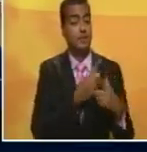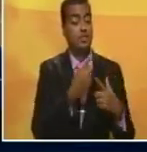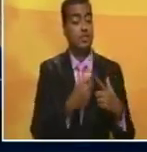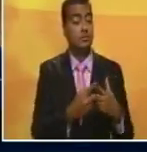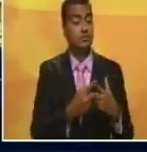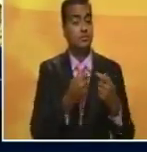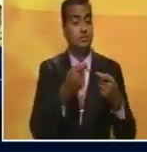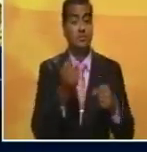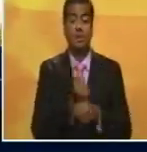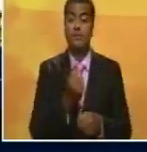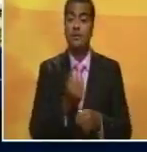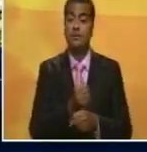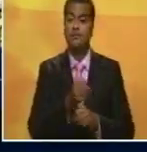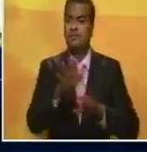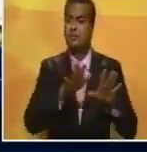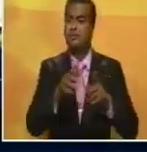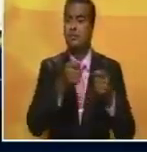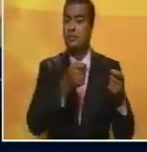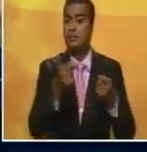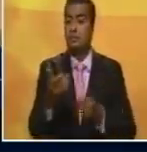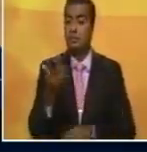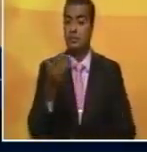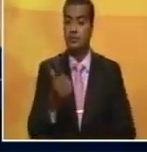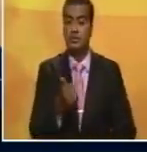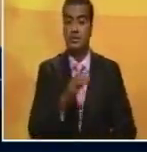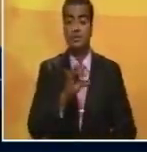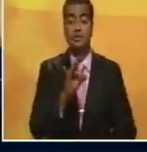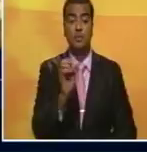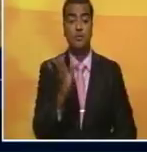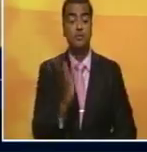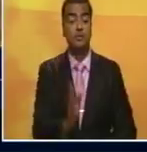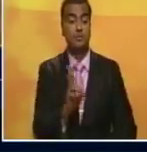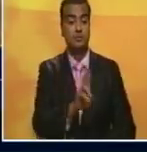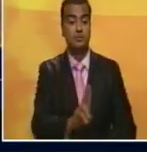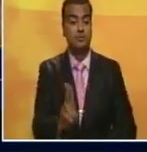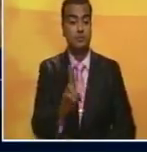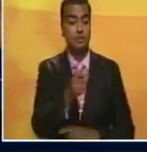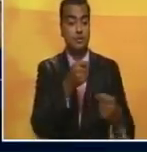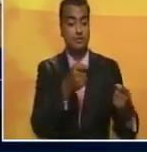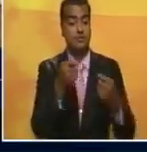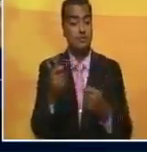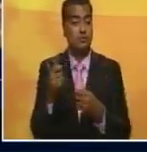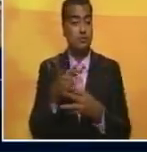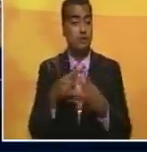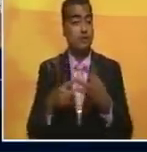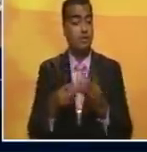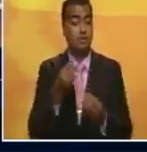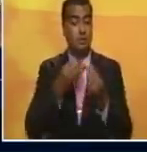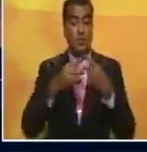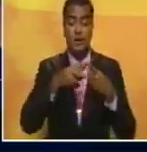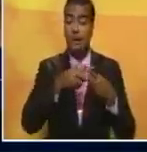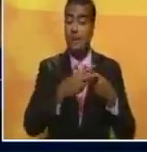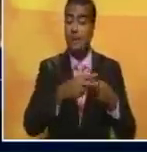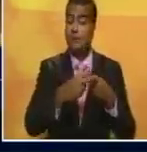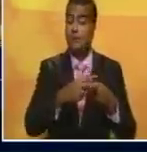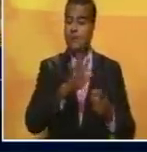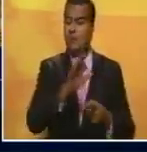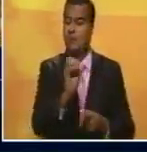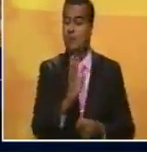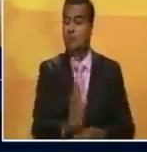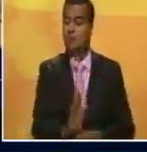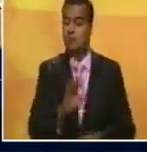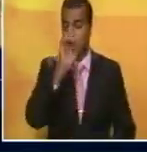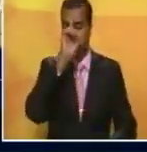serán empleadas para la importación de materia prima. El 18% se utilizará en la importación de insumos y repuestos, el 5%